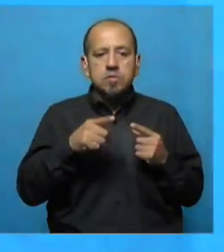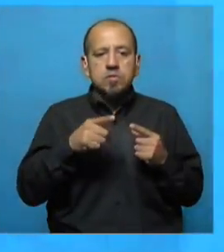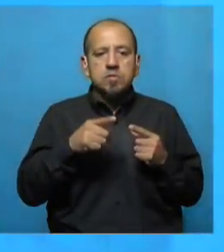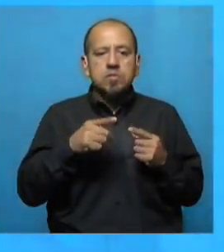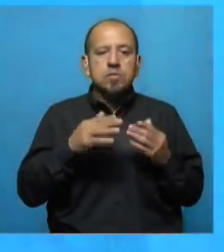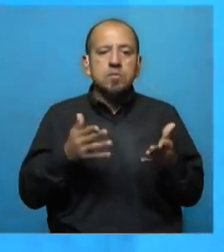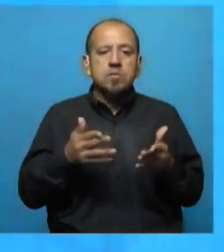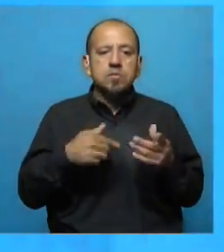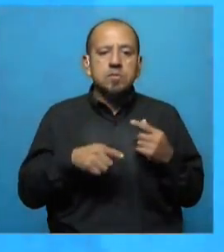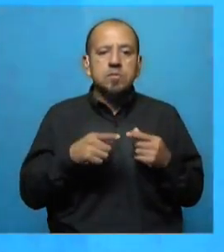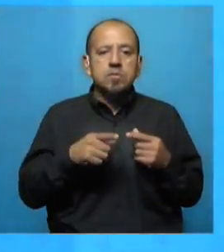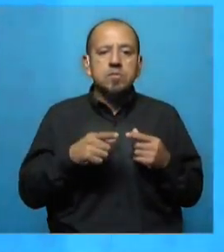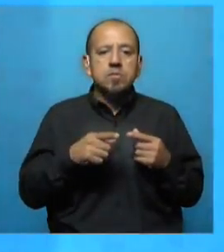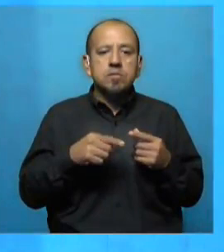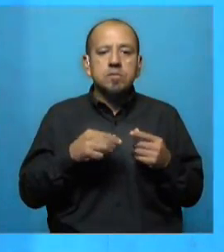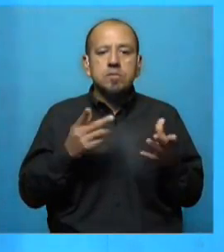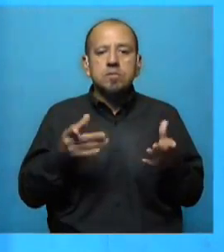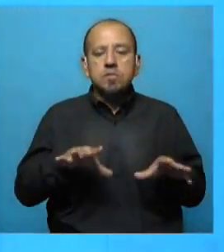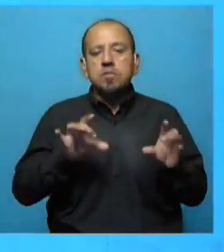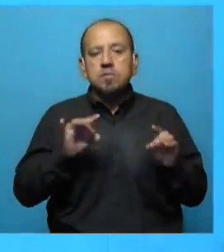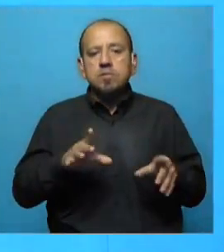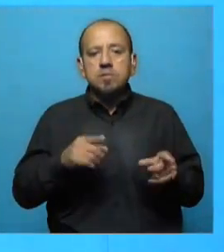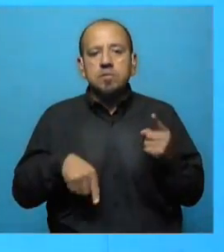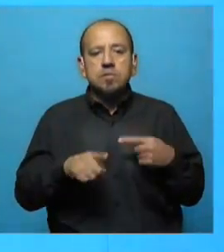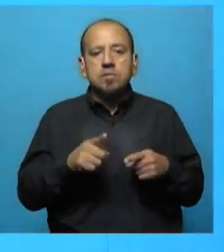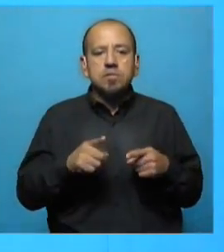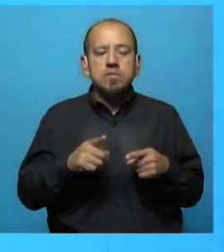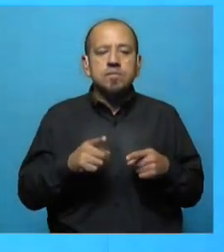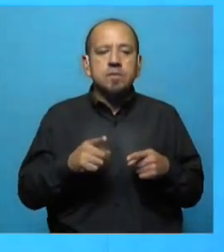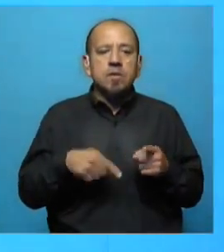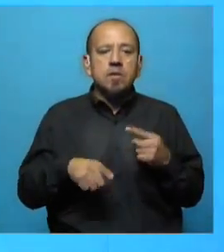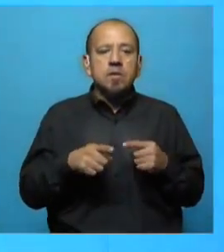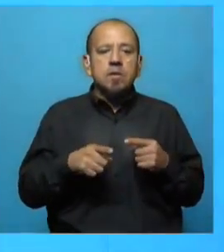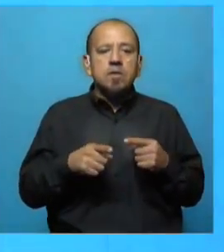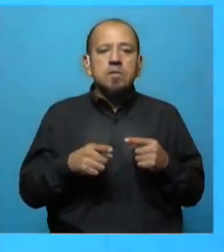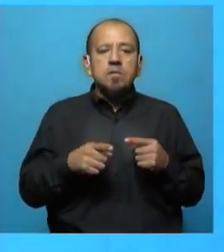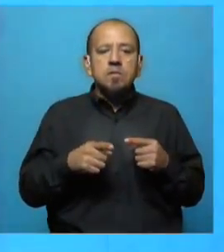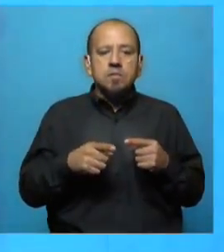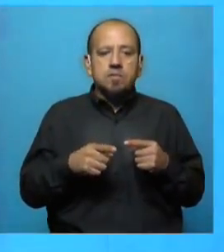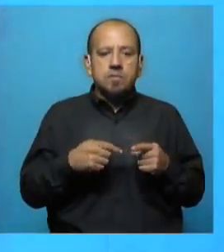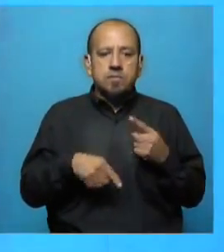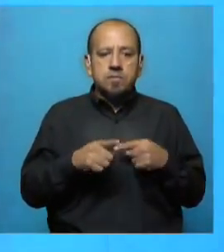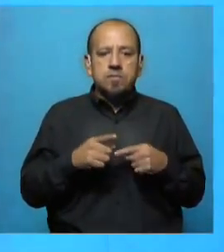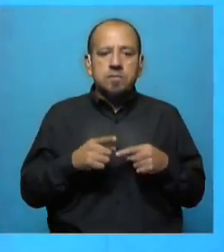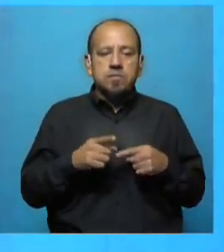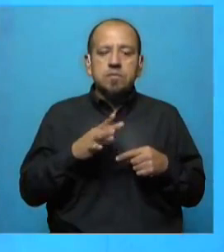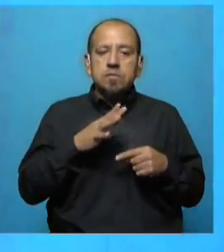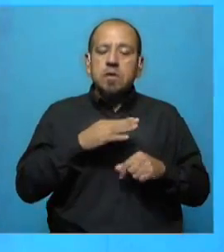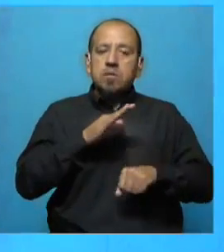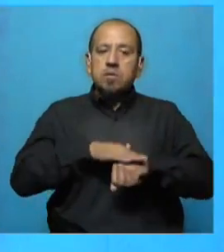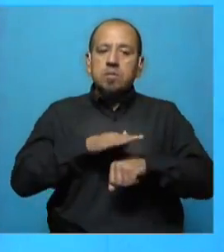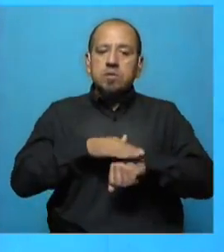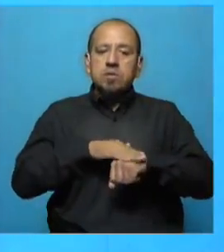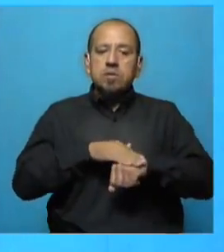o sea de verdad yo creo que a veces nosotros lo naturalizamos pero es impactante ver cómo se desarrolla una persona sobre la cual vos tenés una responsabilidad